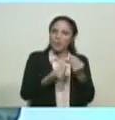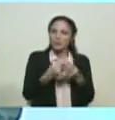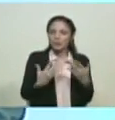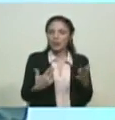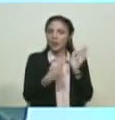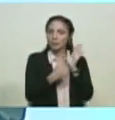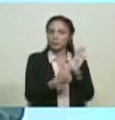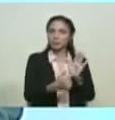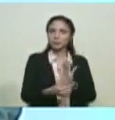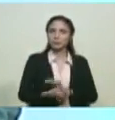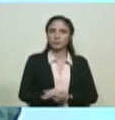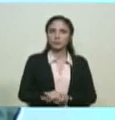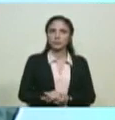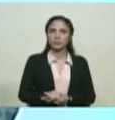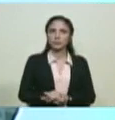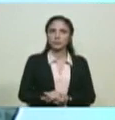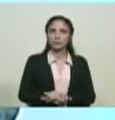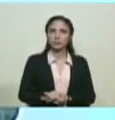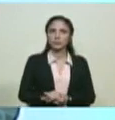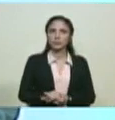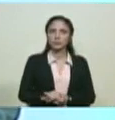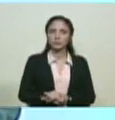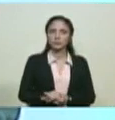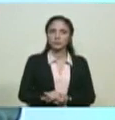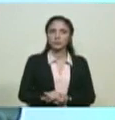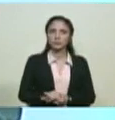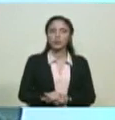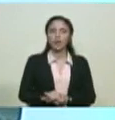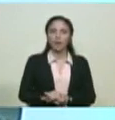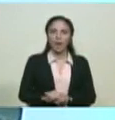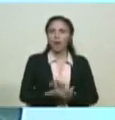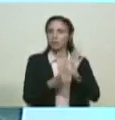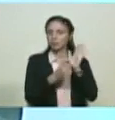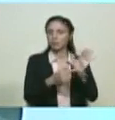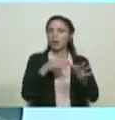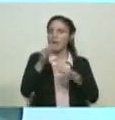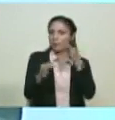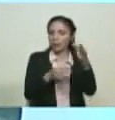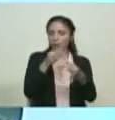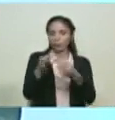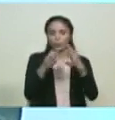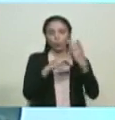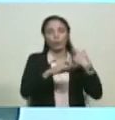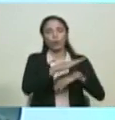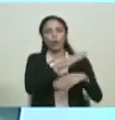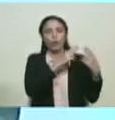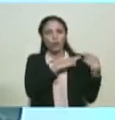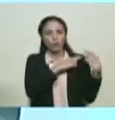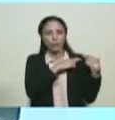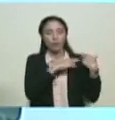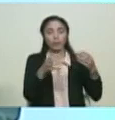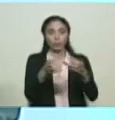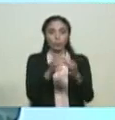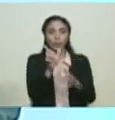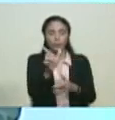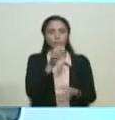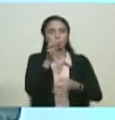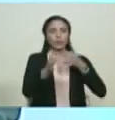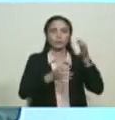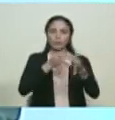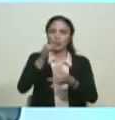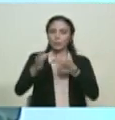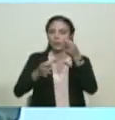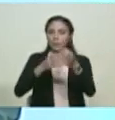plenaria de los delegados y las delegadas del congreso del partido socialista unido de venezuela